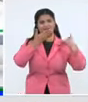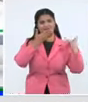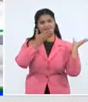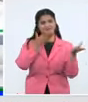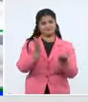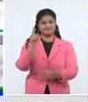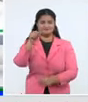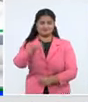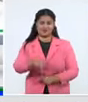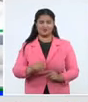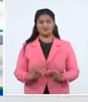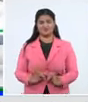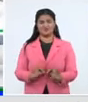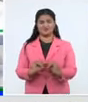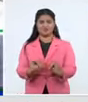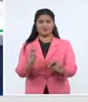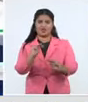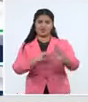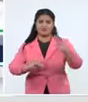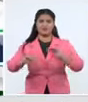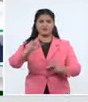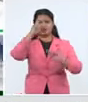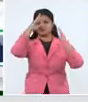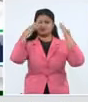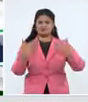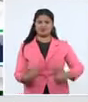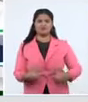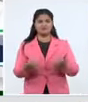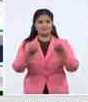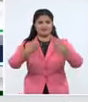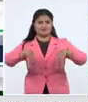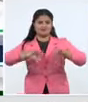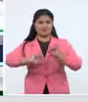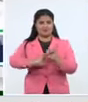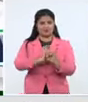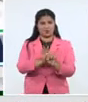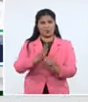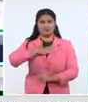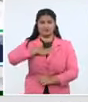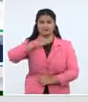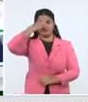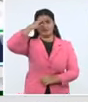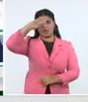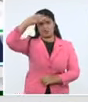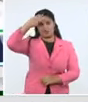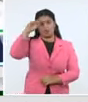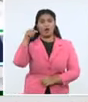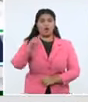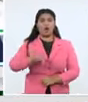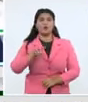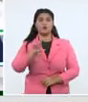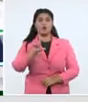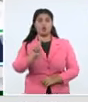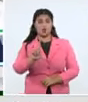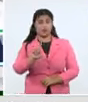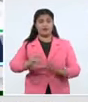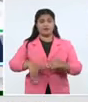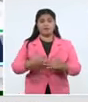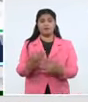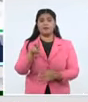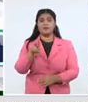el Ministerio de Salud Pública sobre el comportamiento de la COVID-19 en territorio nacional. Es lunes 25 de octubre del